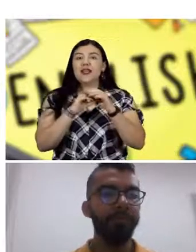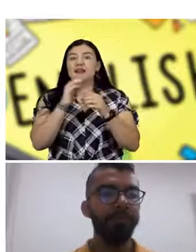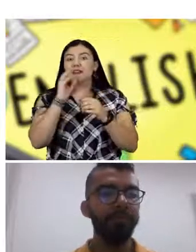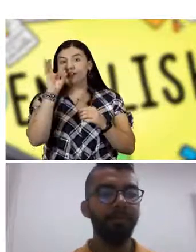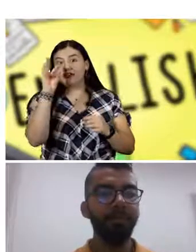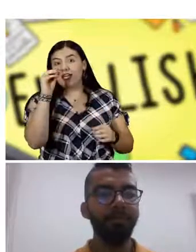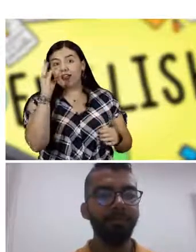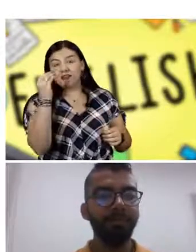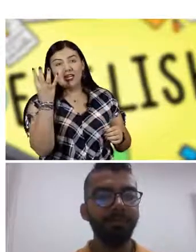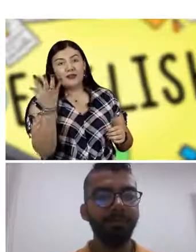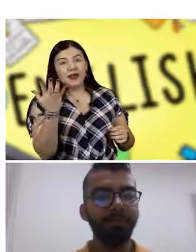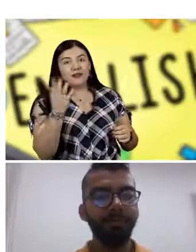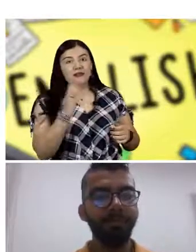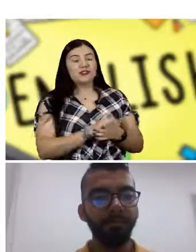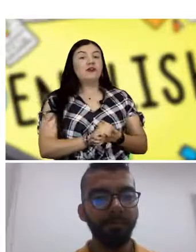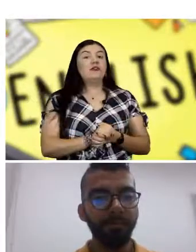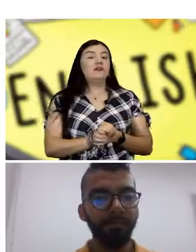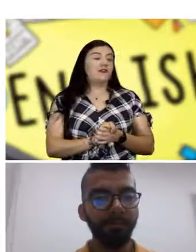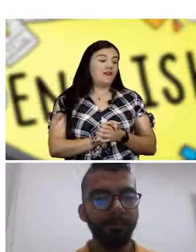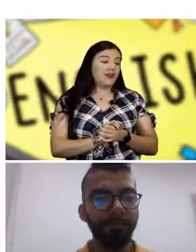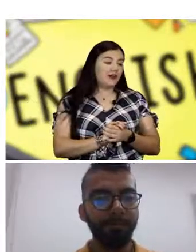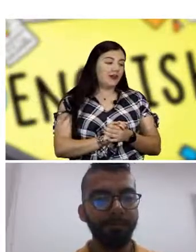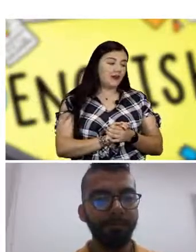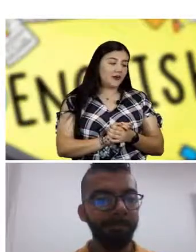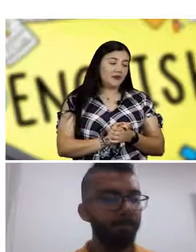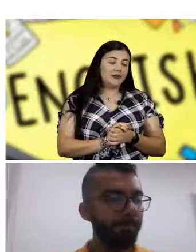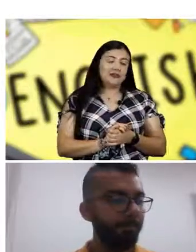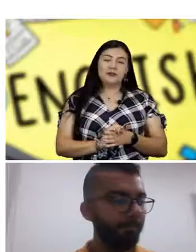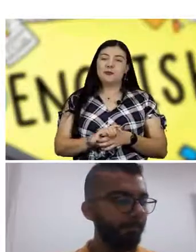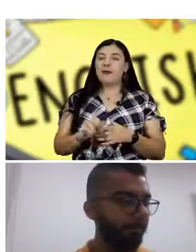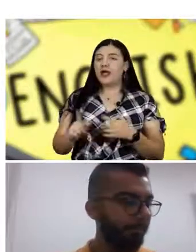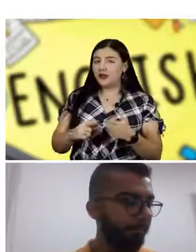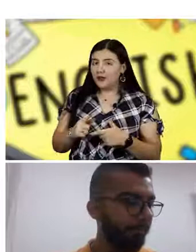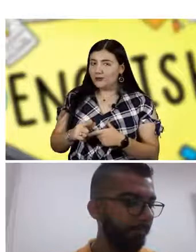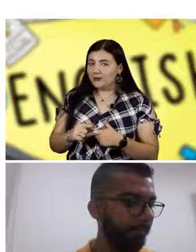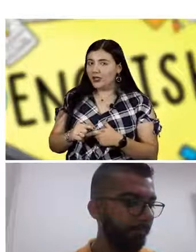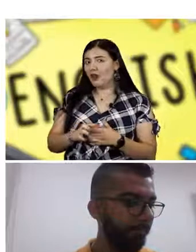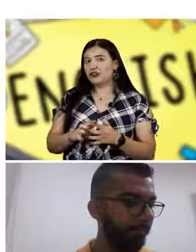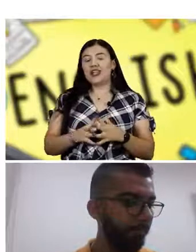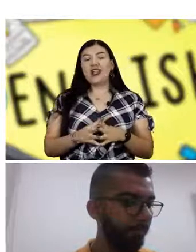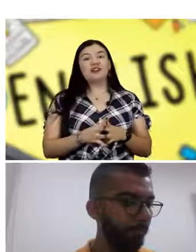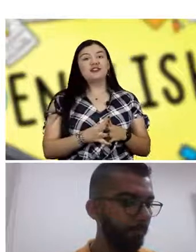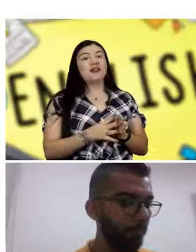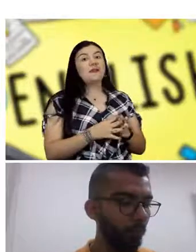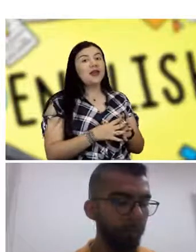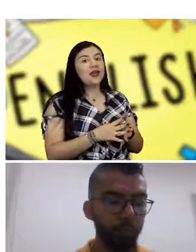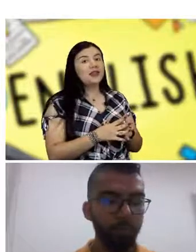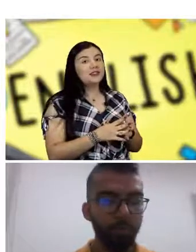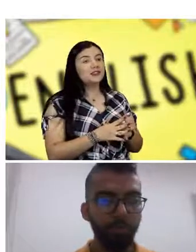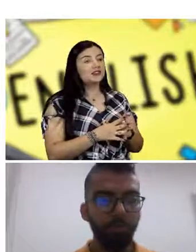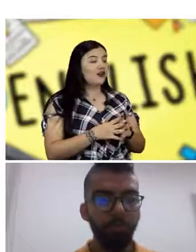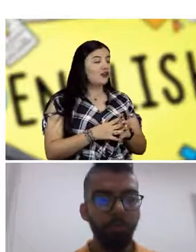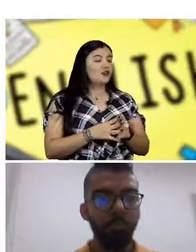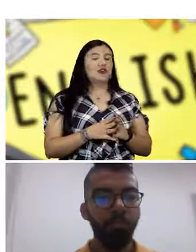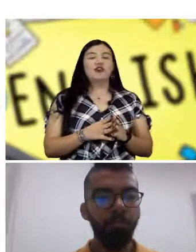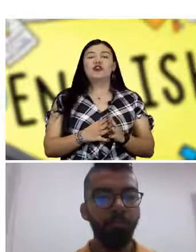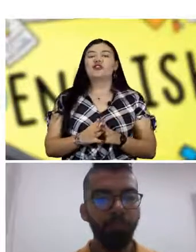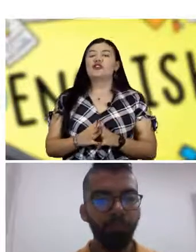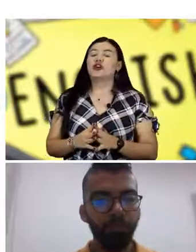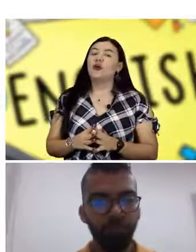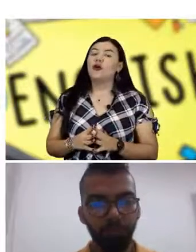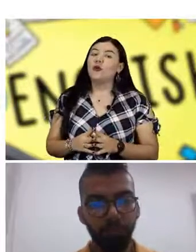decía que los dedos de la mano son finger, pero los dedos del pie